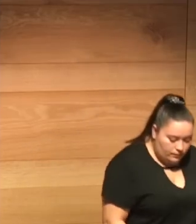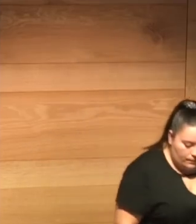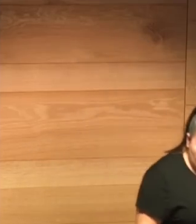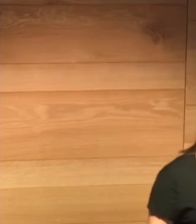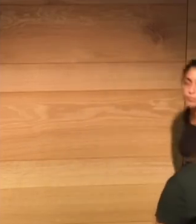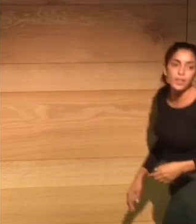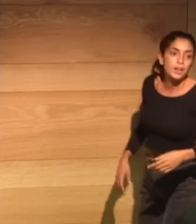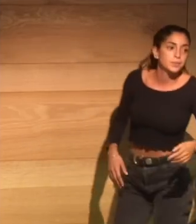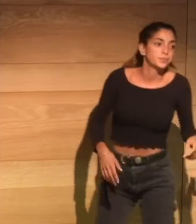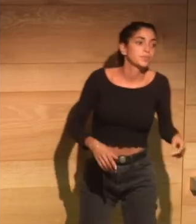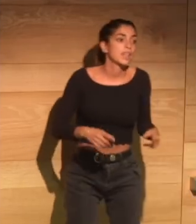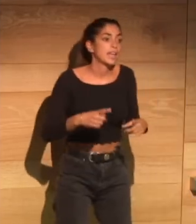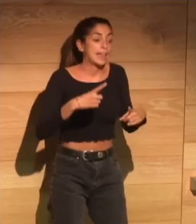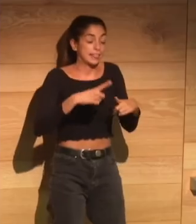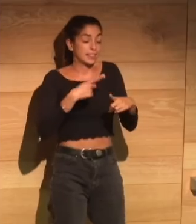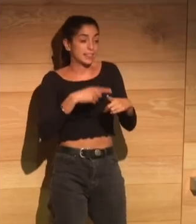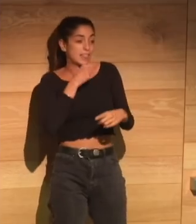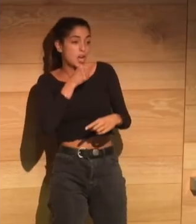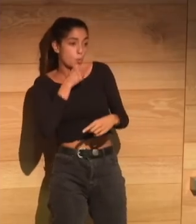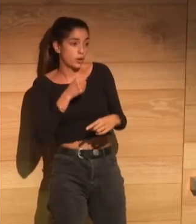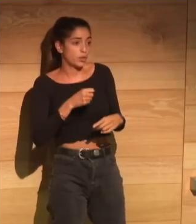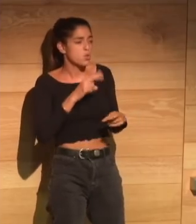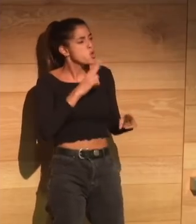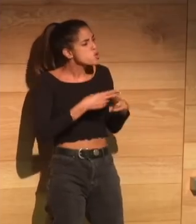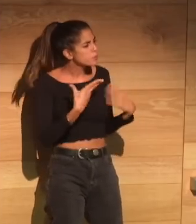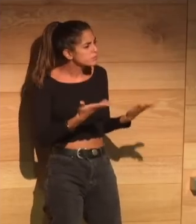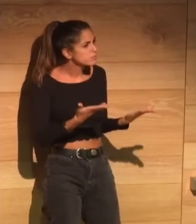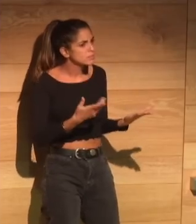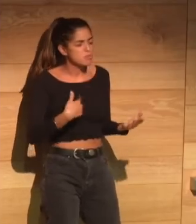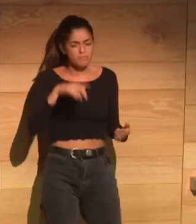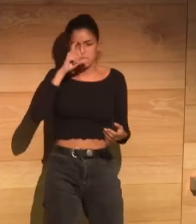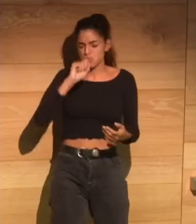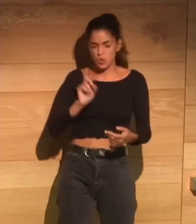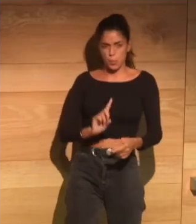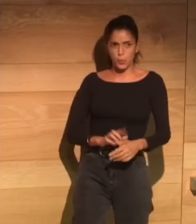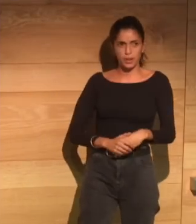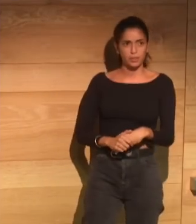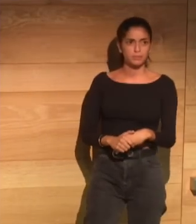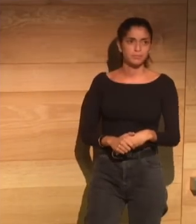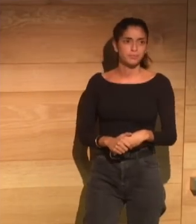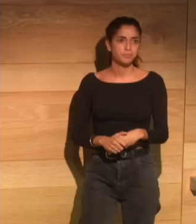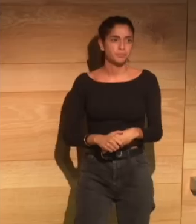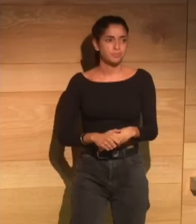abuelo de Javi Rodríguez. ¿Cómo se llamaba tu tío abuelo, Javi? No me acuerdo.